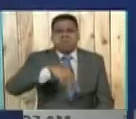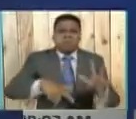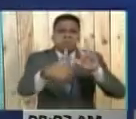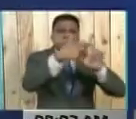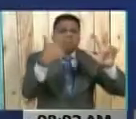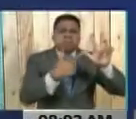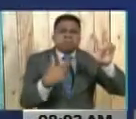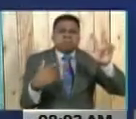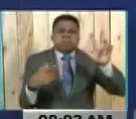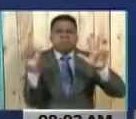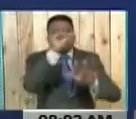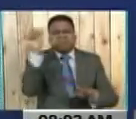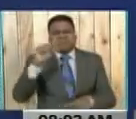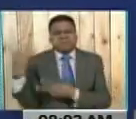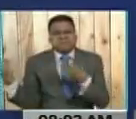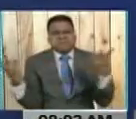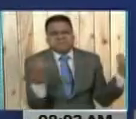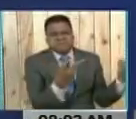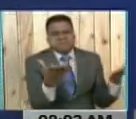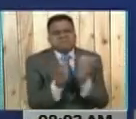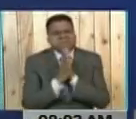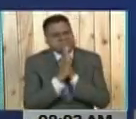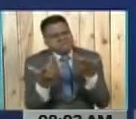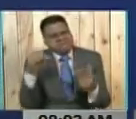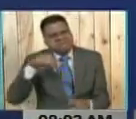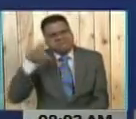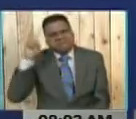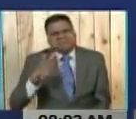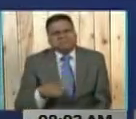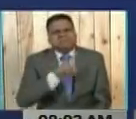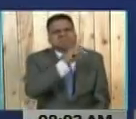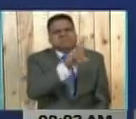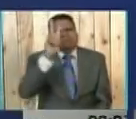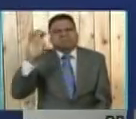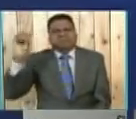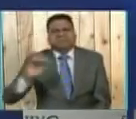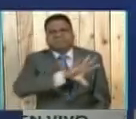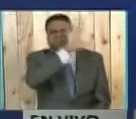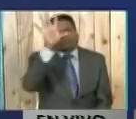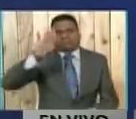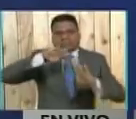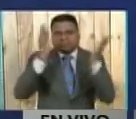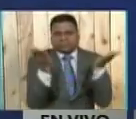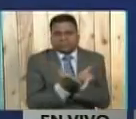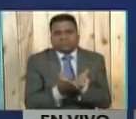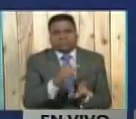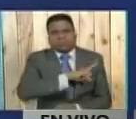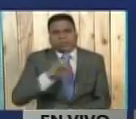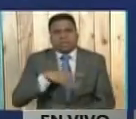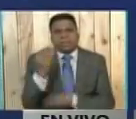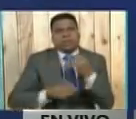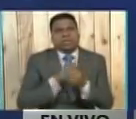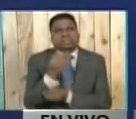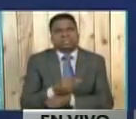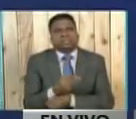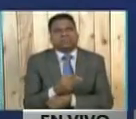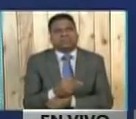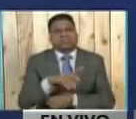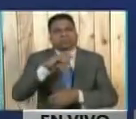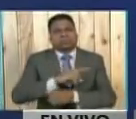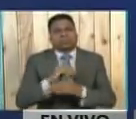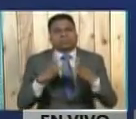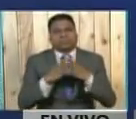su presidencia y parte de estos debates los compartimos con más de 120 países del mundo. Debemos garantizar fuentes